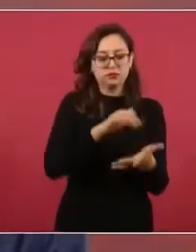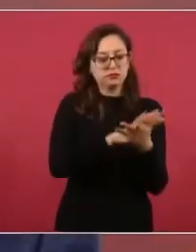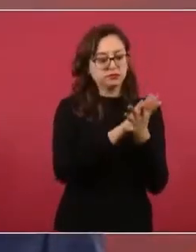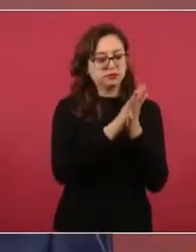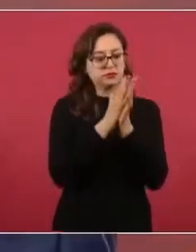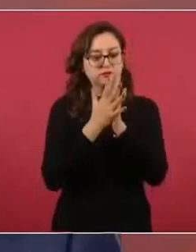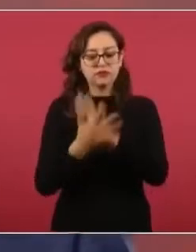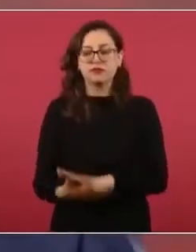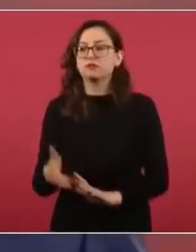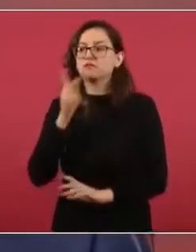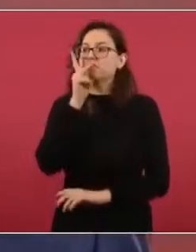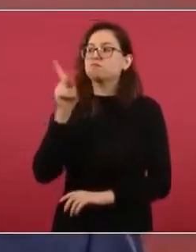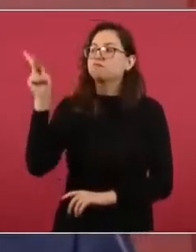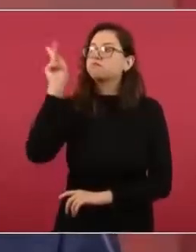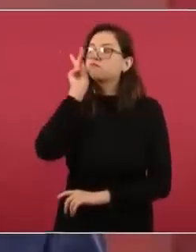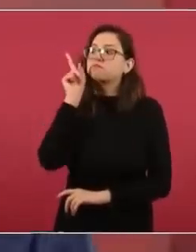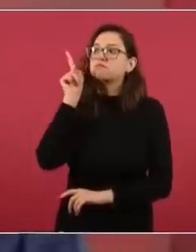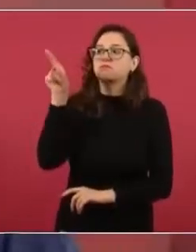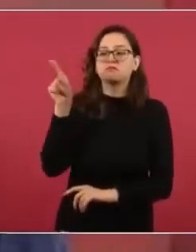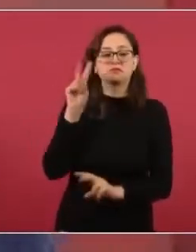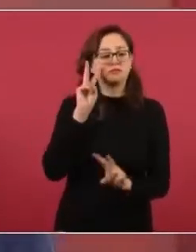porque en la independencia